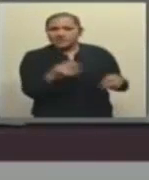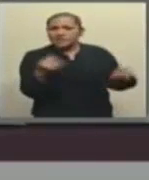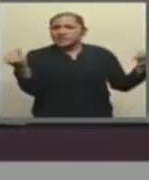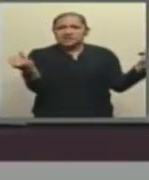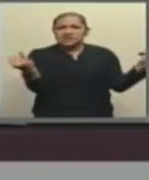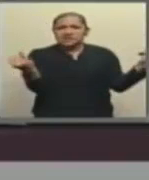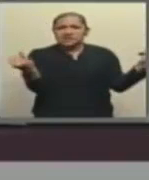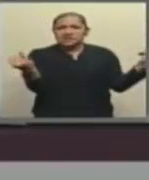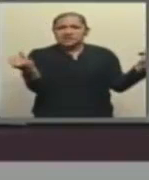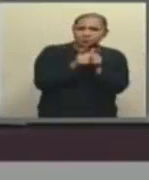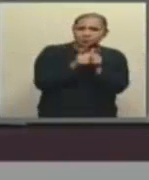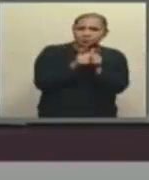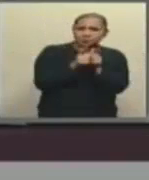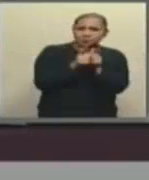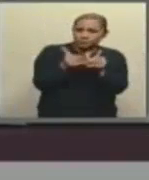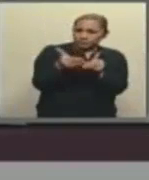Solo